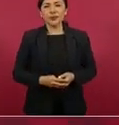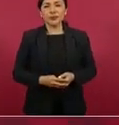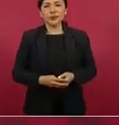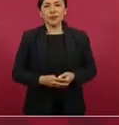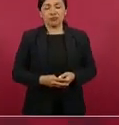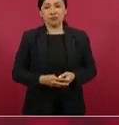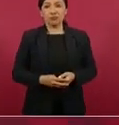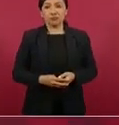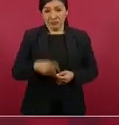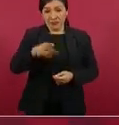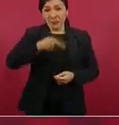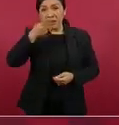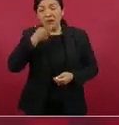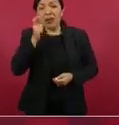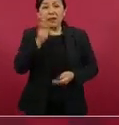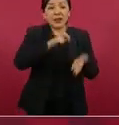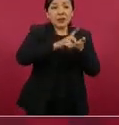Hablan de derechos humanos